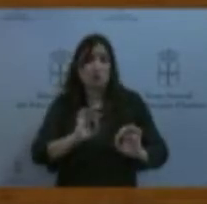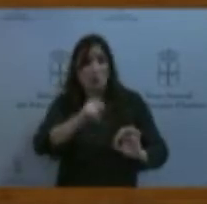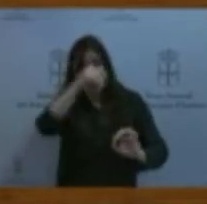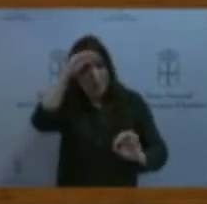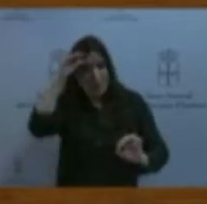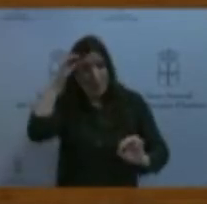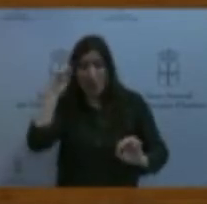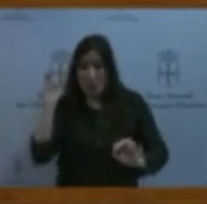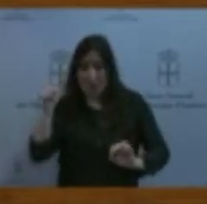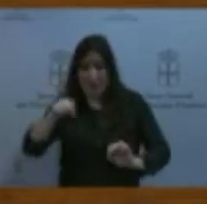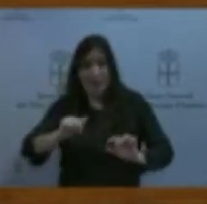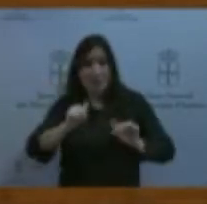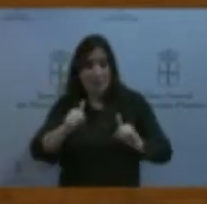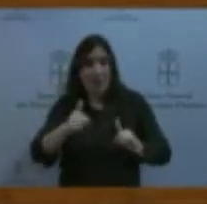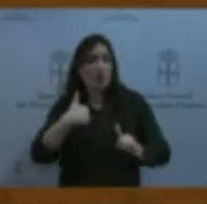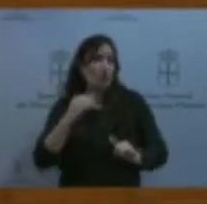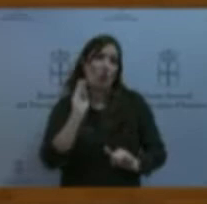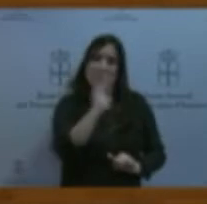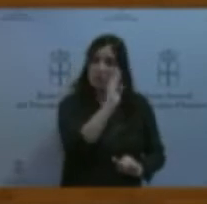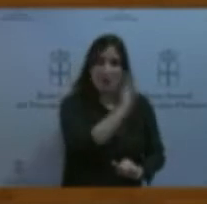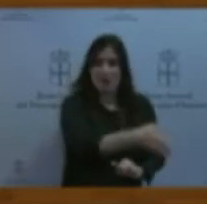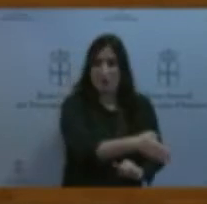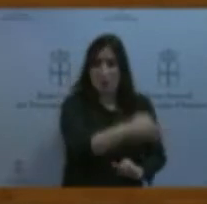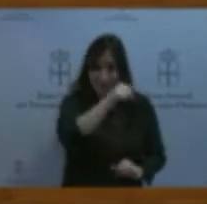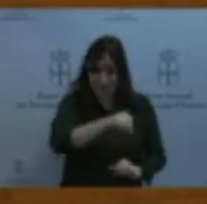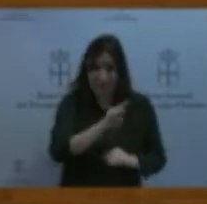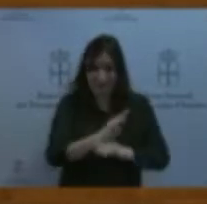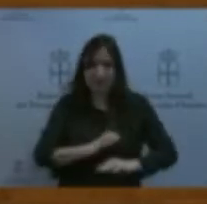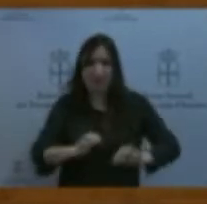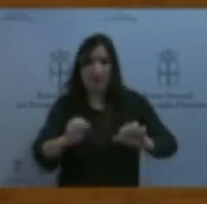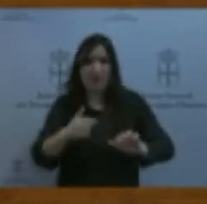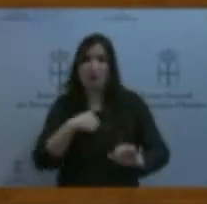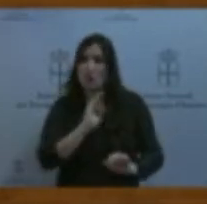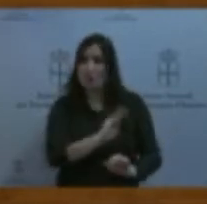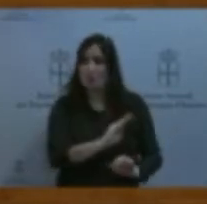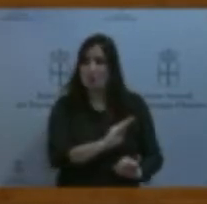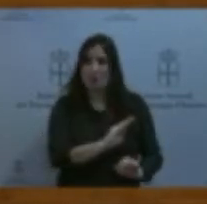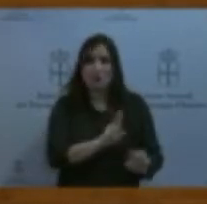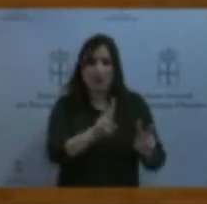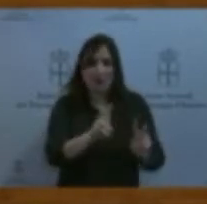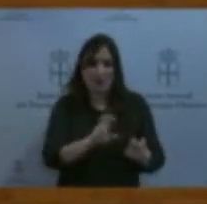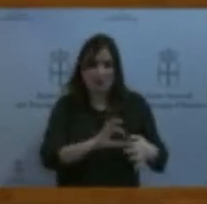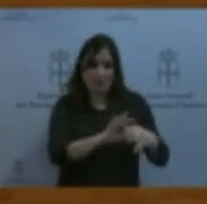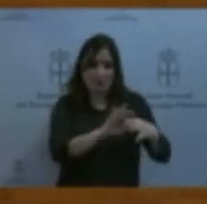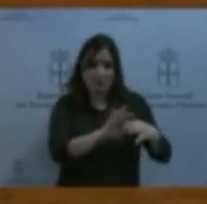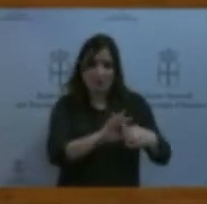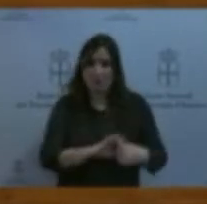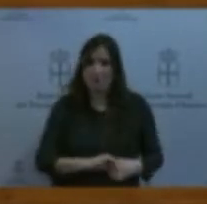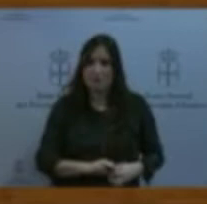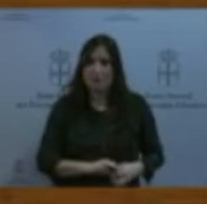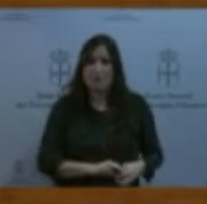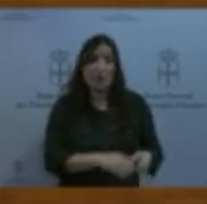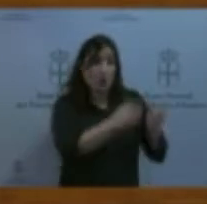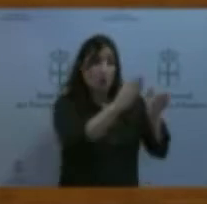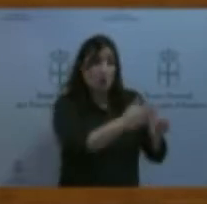pregunté aquí, en esta Cámara, precisamente por este asunto. Usted contestó en aquel momento que no compartía que hubiera